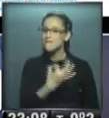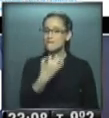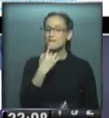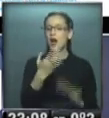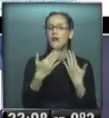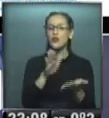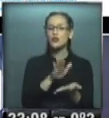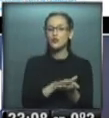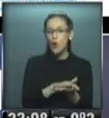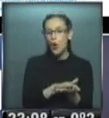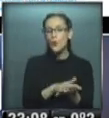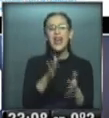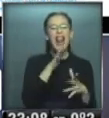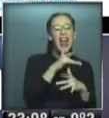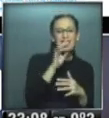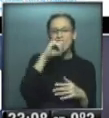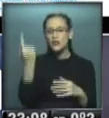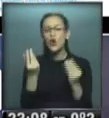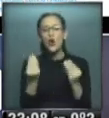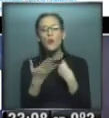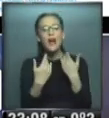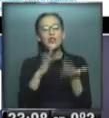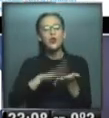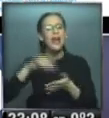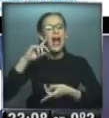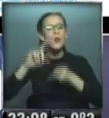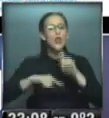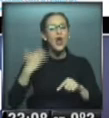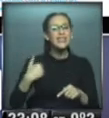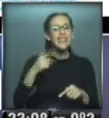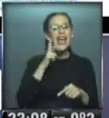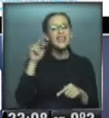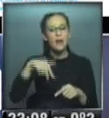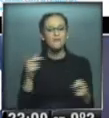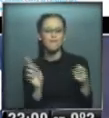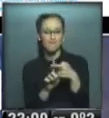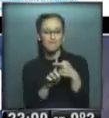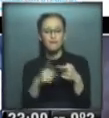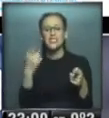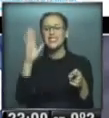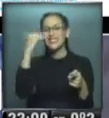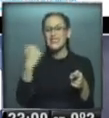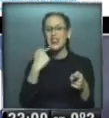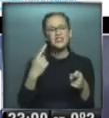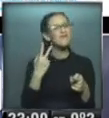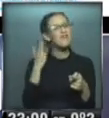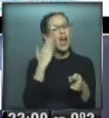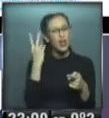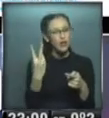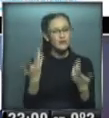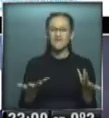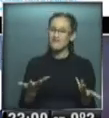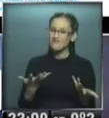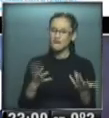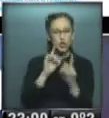el tratamiento que le dieron Clarín y La Nación al acuerdo entre Argentina e Irán. Cristina advirtió que ese doble estándar ocurre tanto a nivel